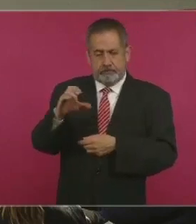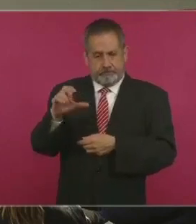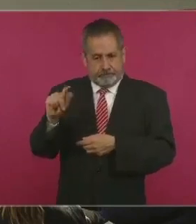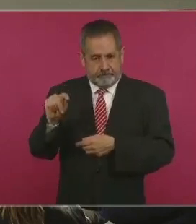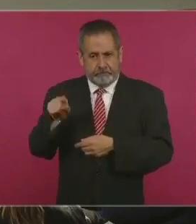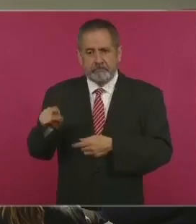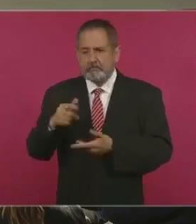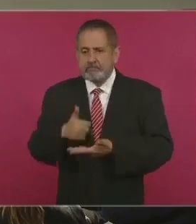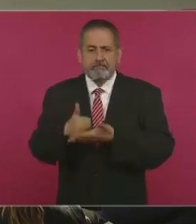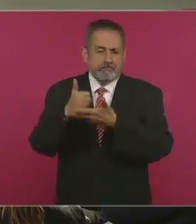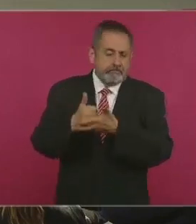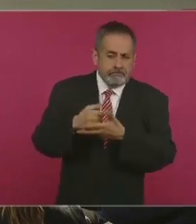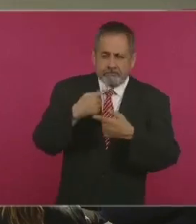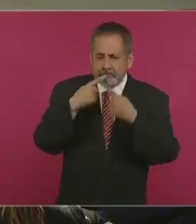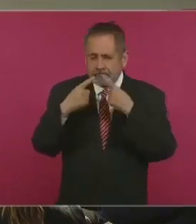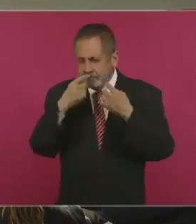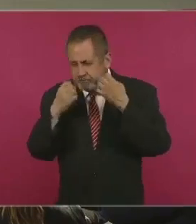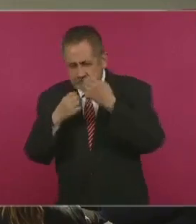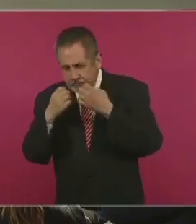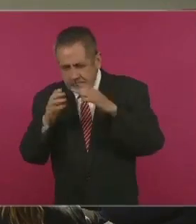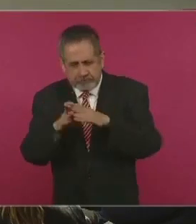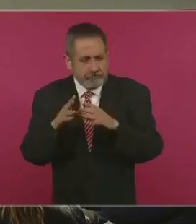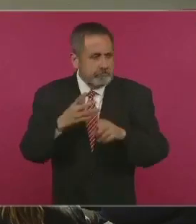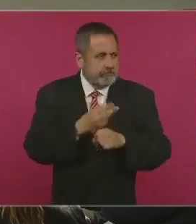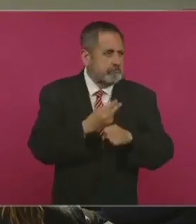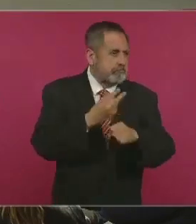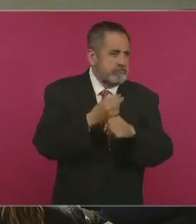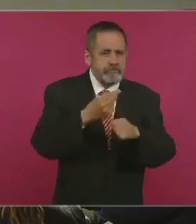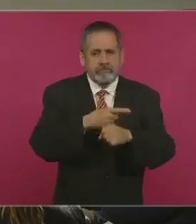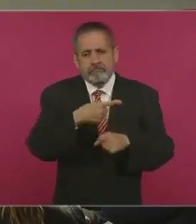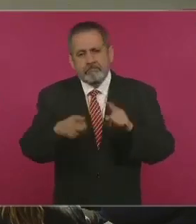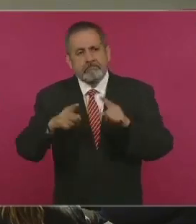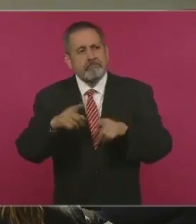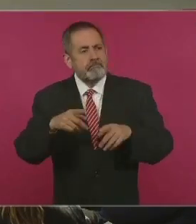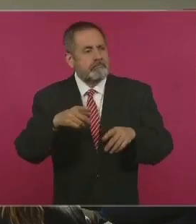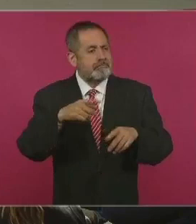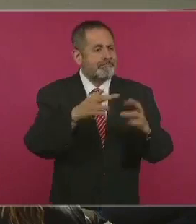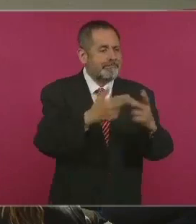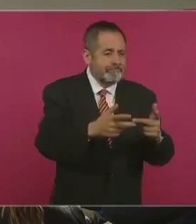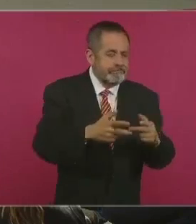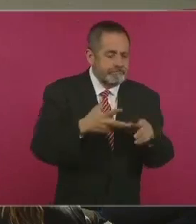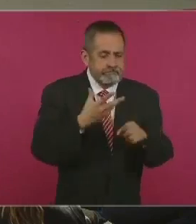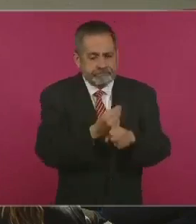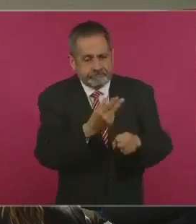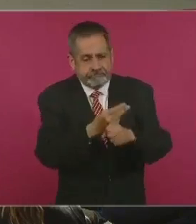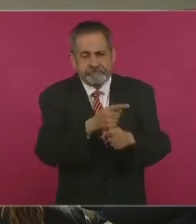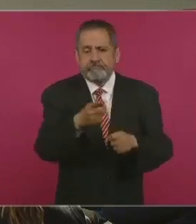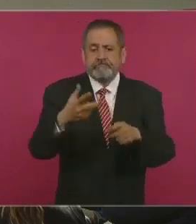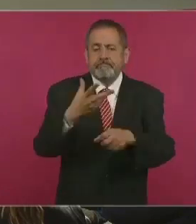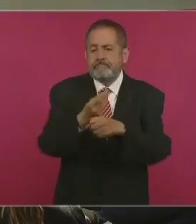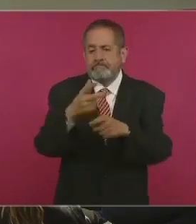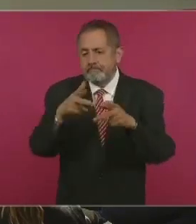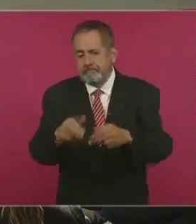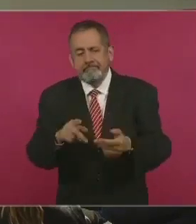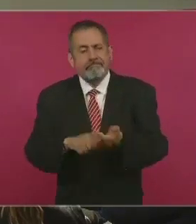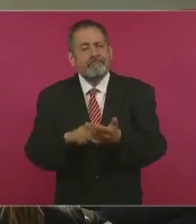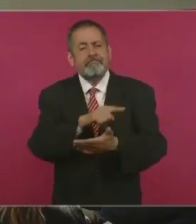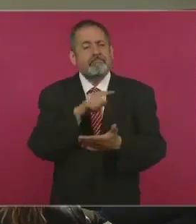lleva a cabo la reparación de los cortes carreteros en la carretera federal